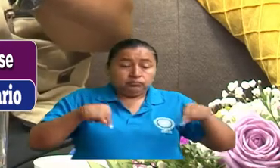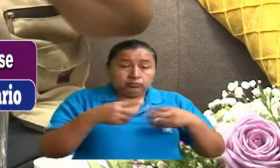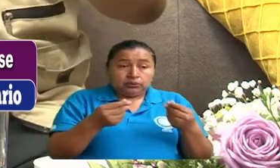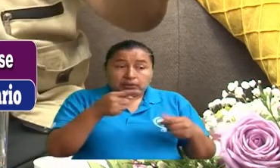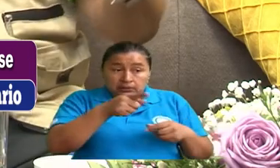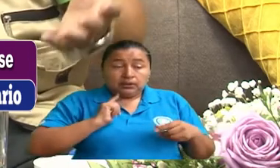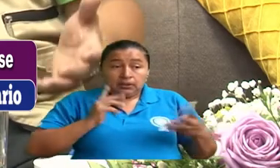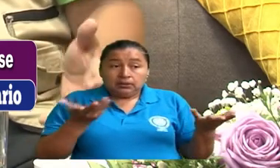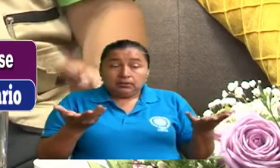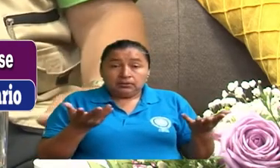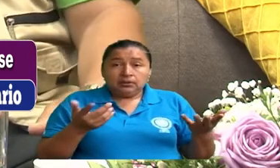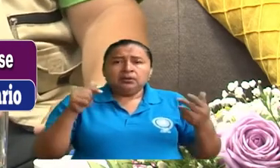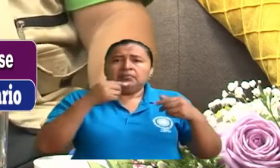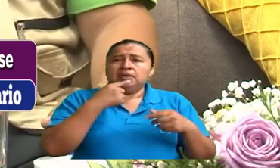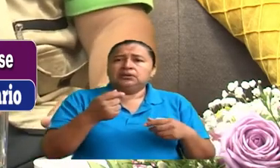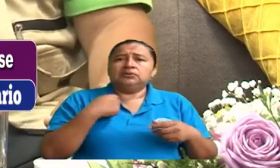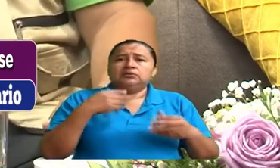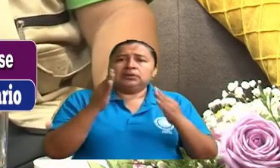una casa